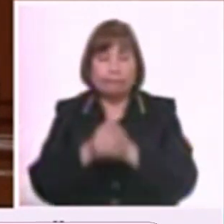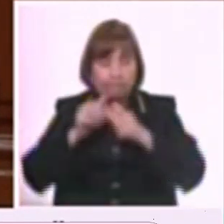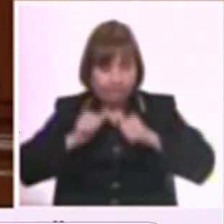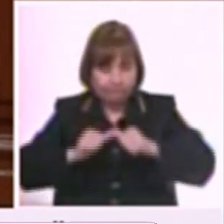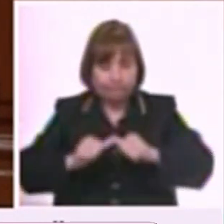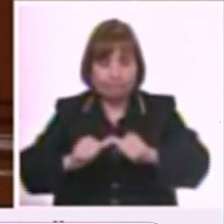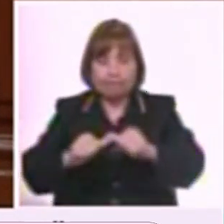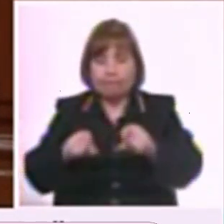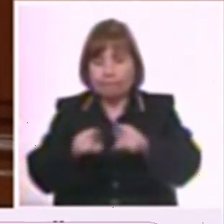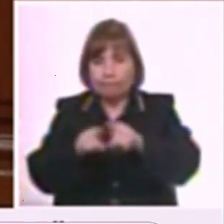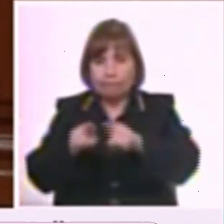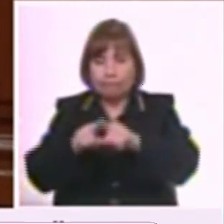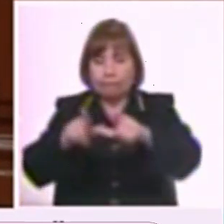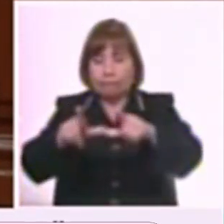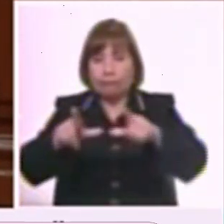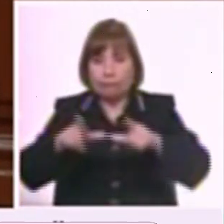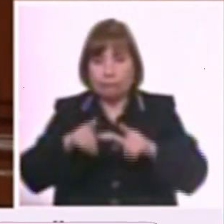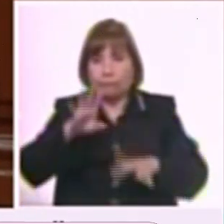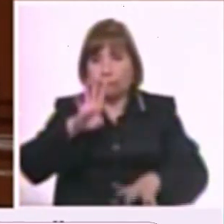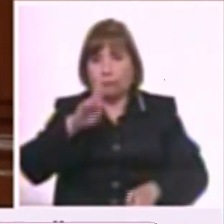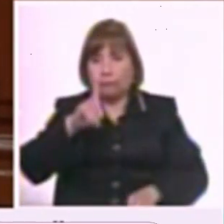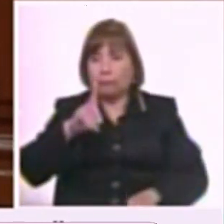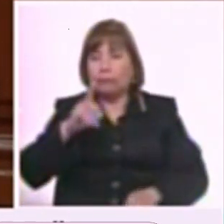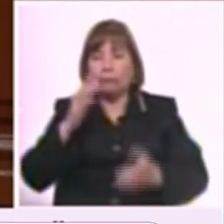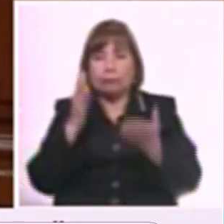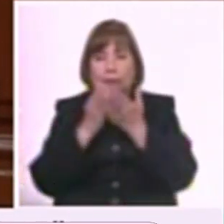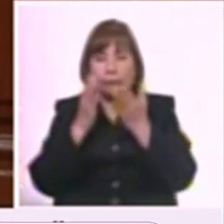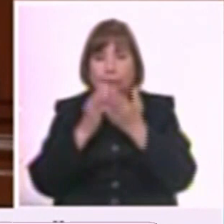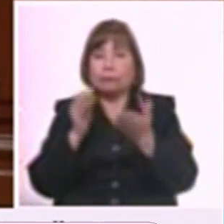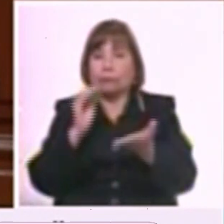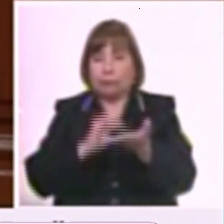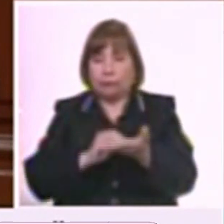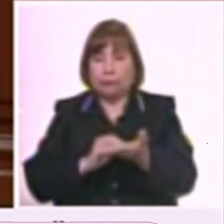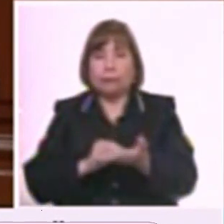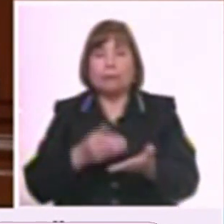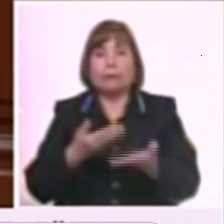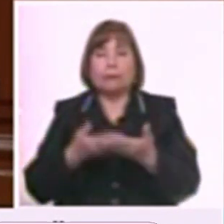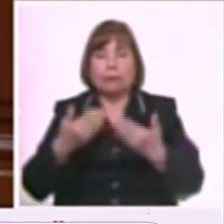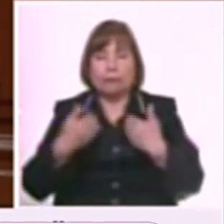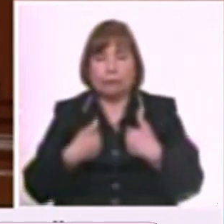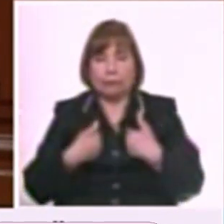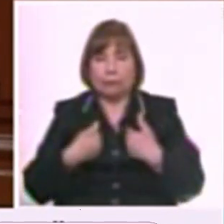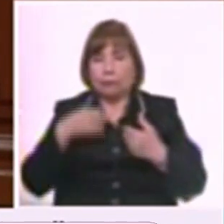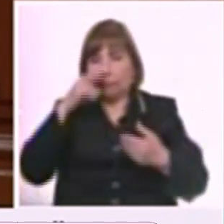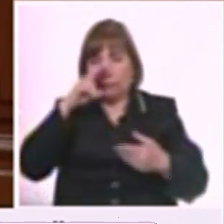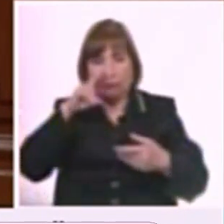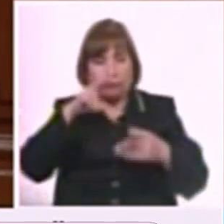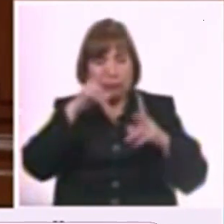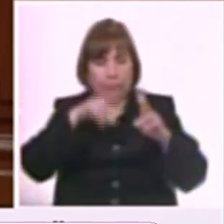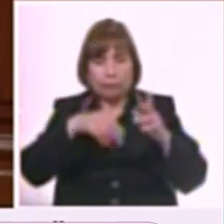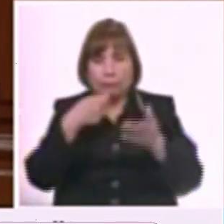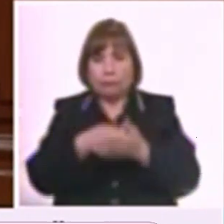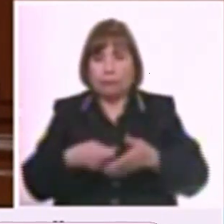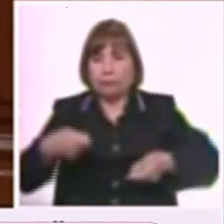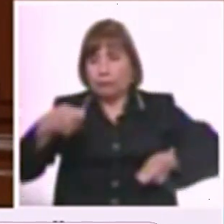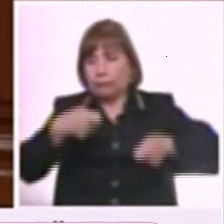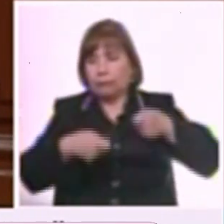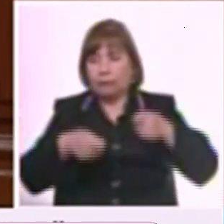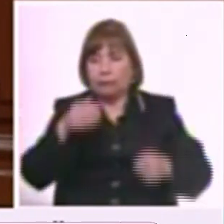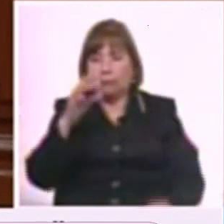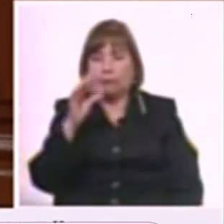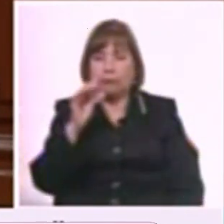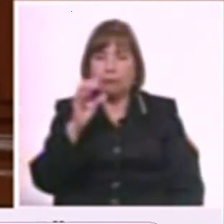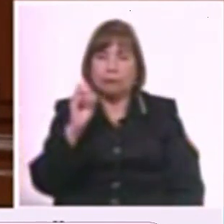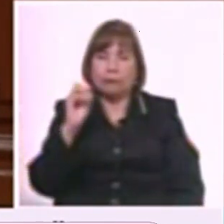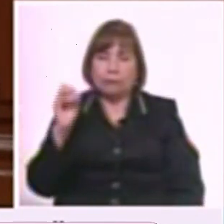plan de mantenimiento, el PRONIET asegurará el buen estado de los techos, muros, pisos, puertas, ventanas,